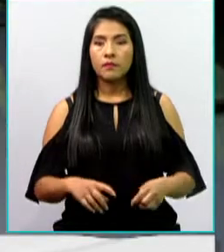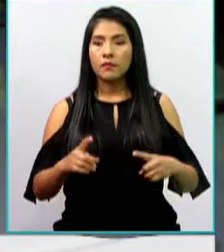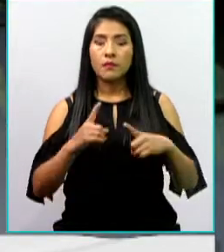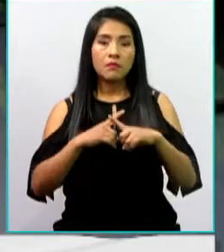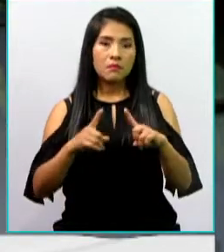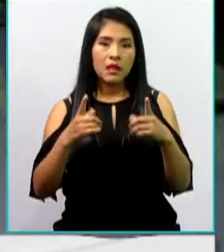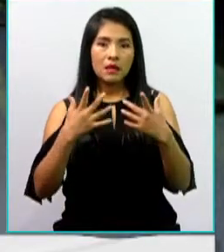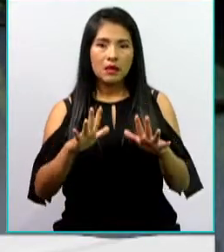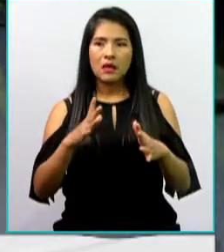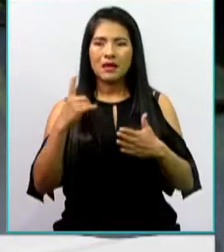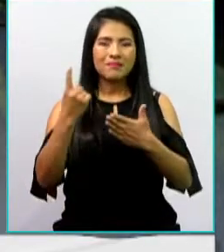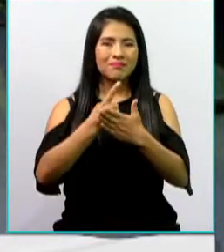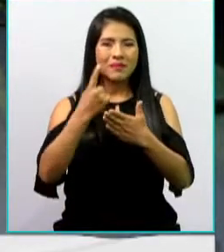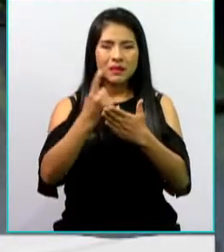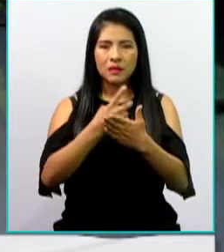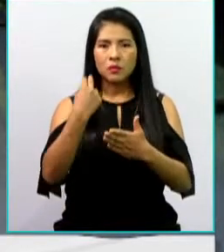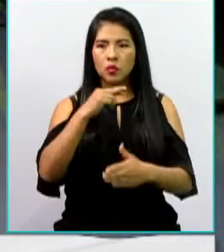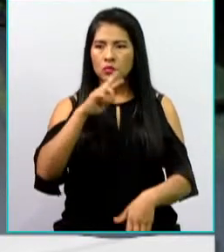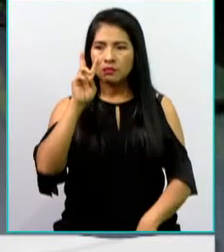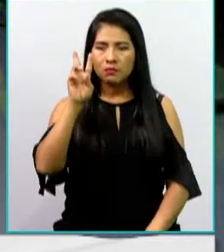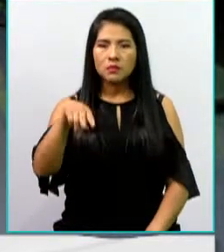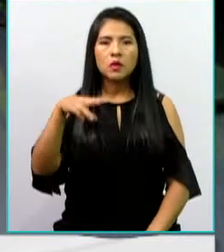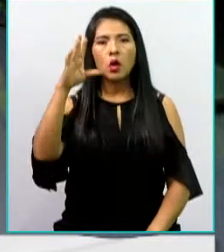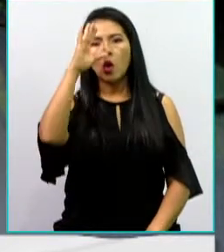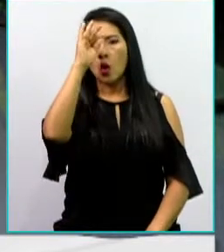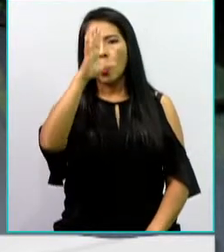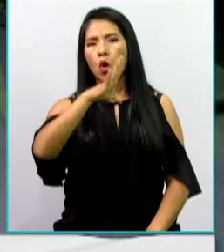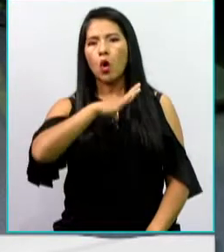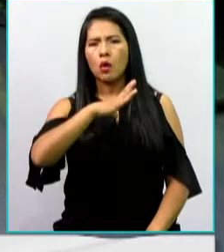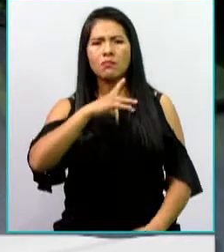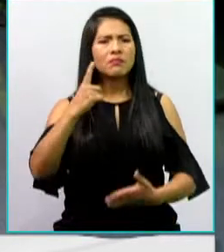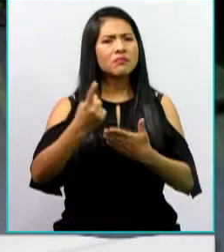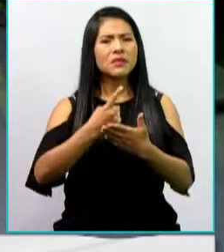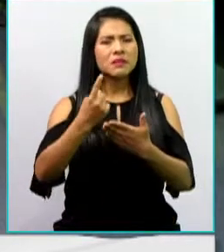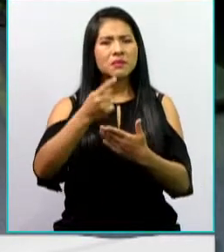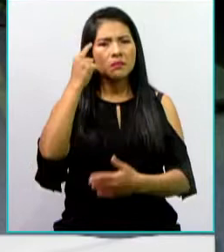el hombre, ¿no?, se piensa que es superior que una mujer,